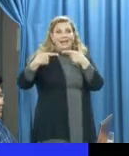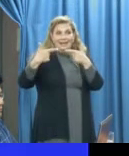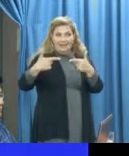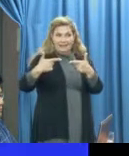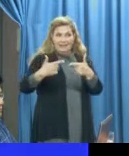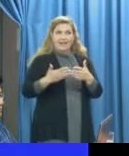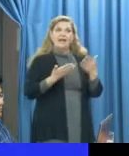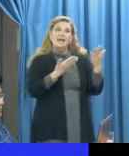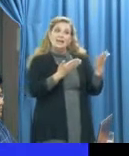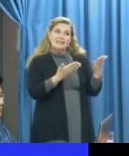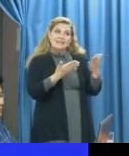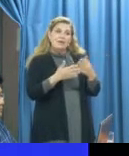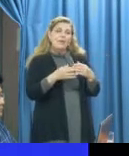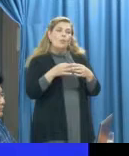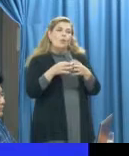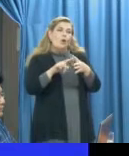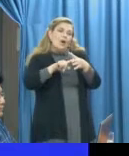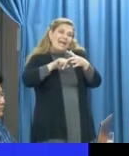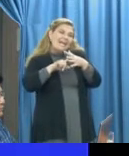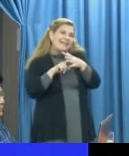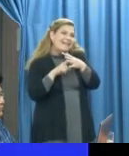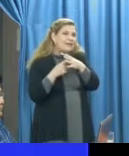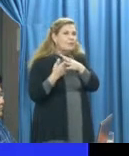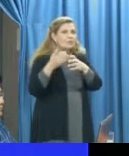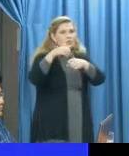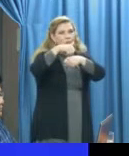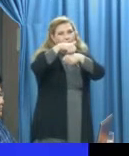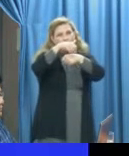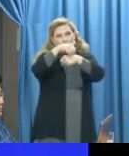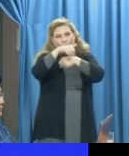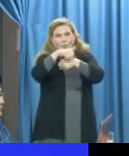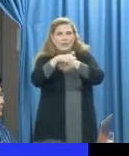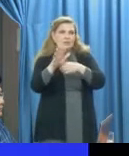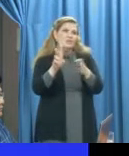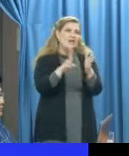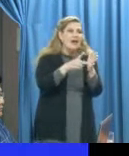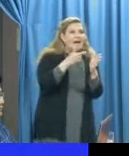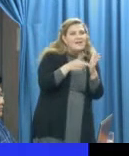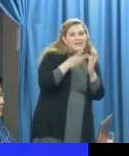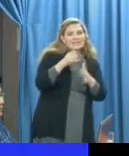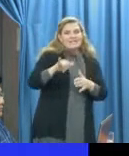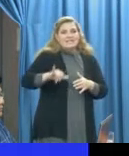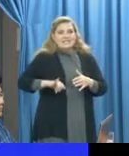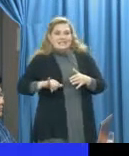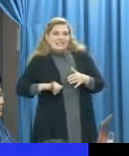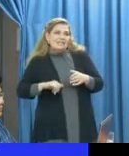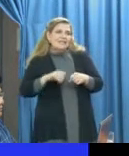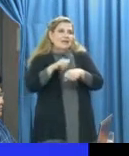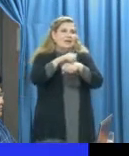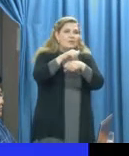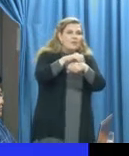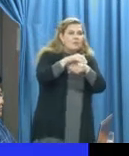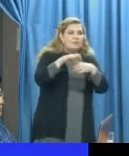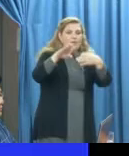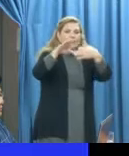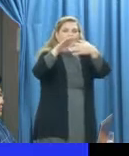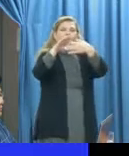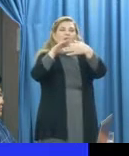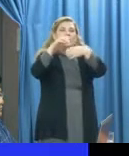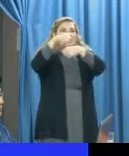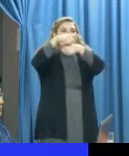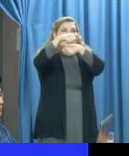Esto es a manera de introducción. Ahora, los numeritos, a veces los numeritos nos interesan. ¿Qué frecuencias estamos